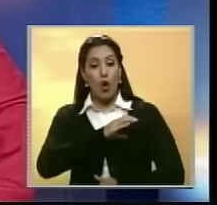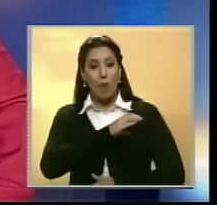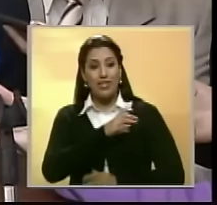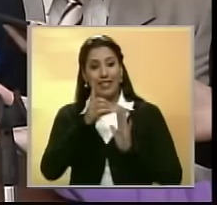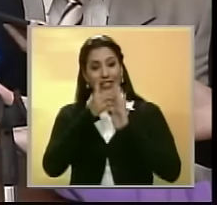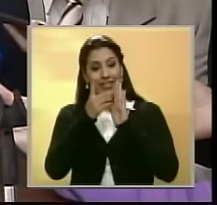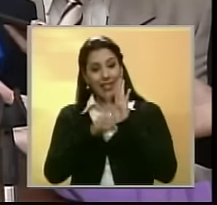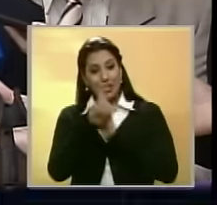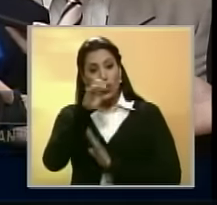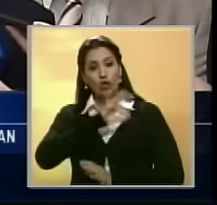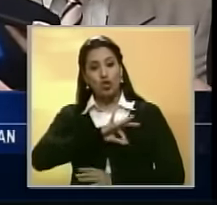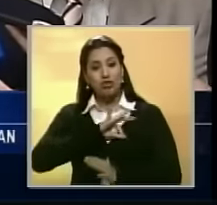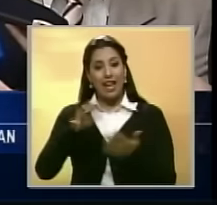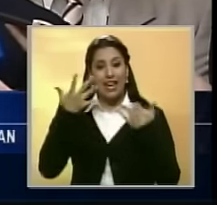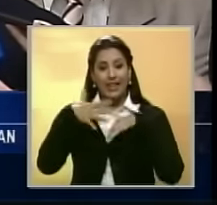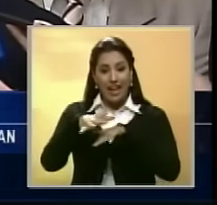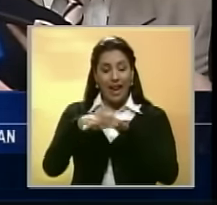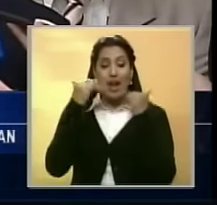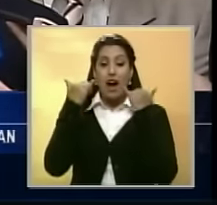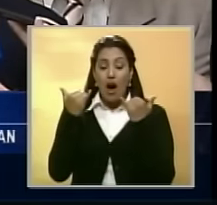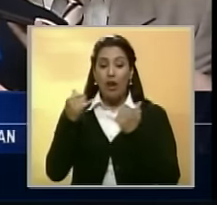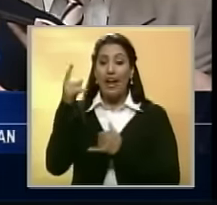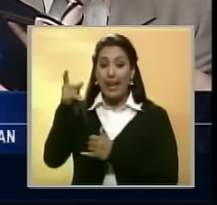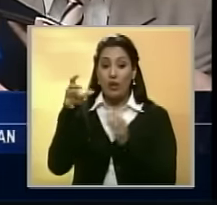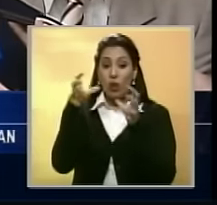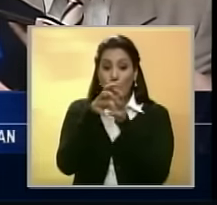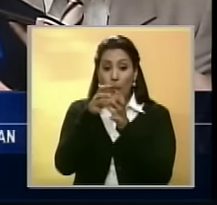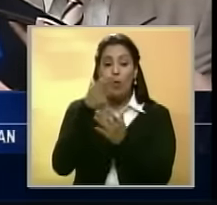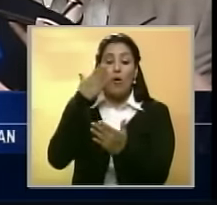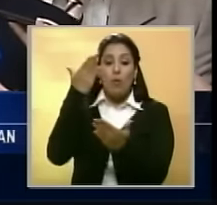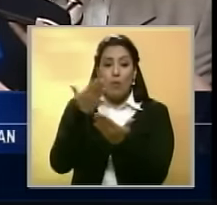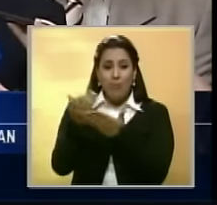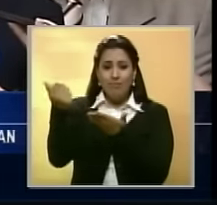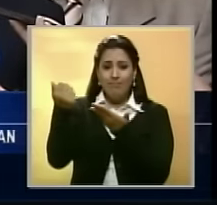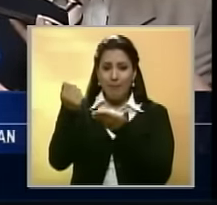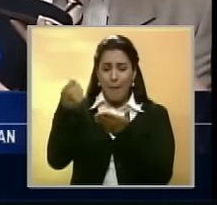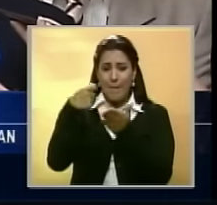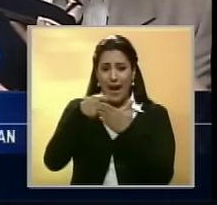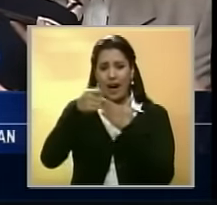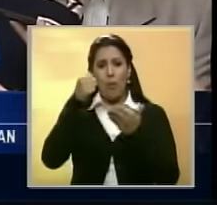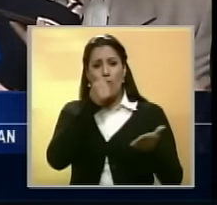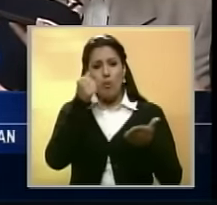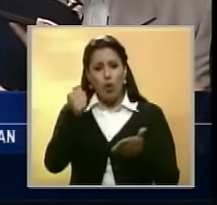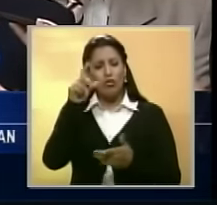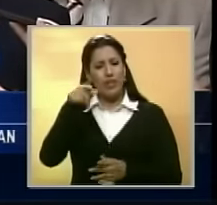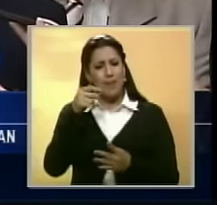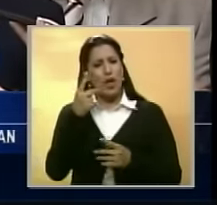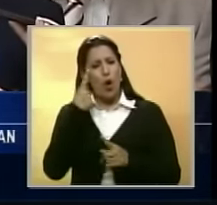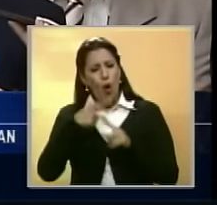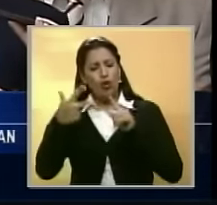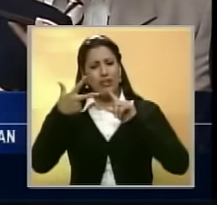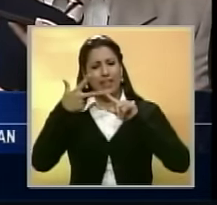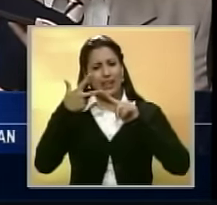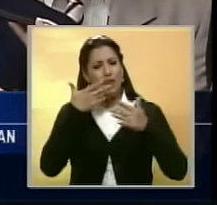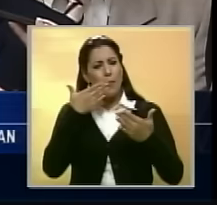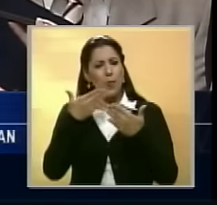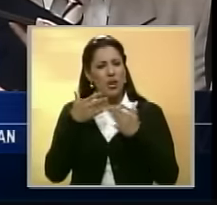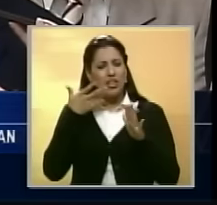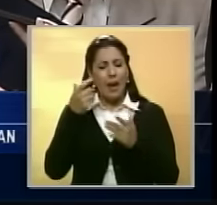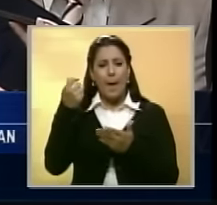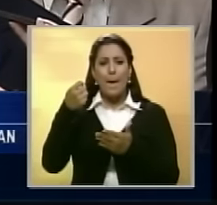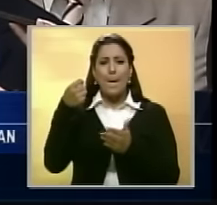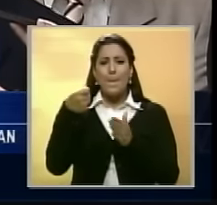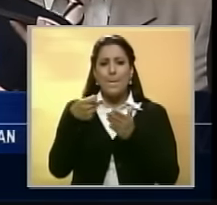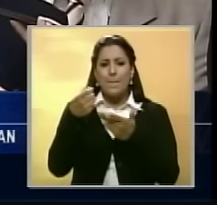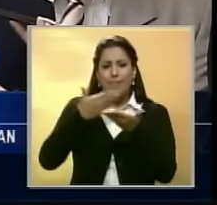Integral. Ellos han planteado y aceptan que se les pueda pagar con bonos de la deuda. Aceptan también como tercera propuesta que se les pueda pagar con